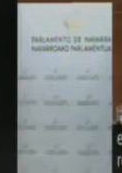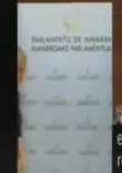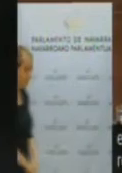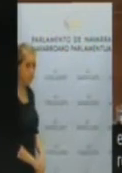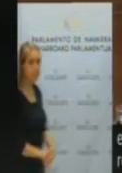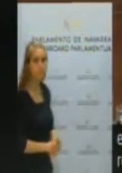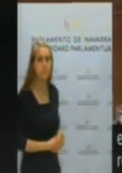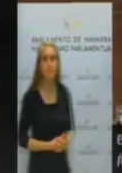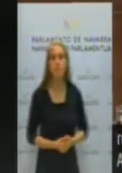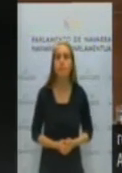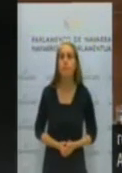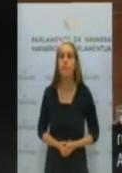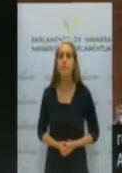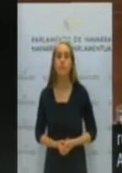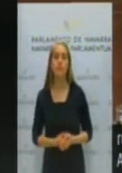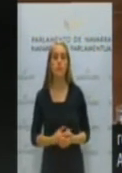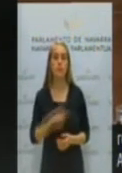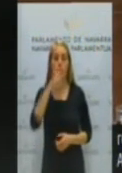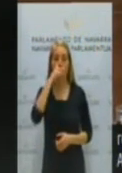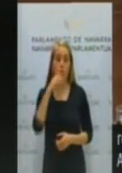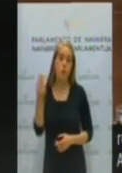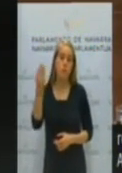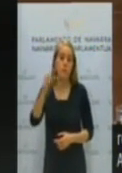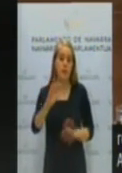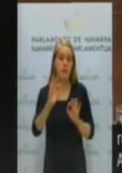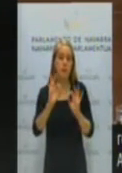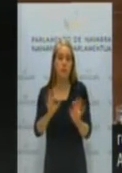Aquí queda un año más todo este